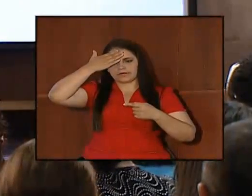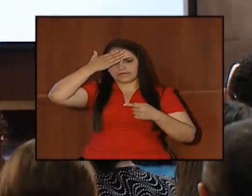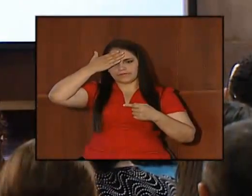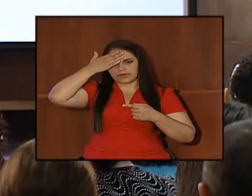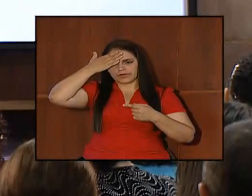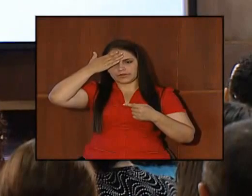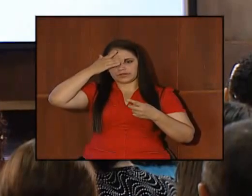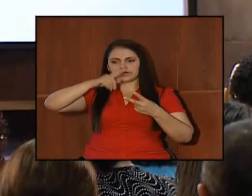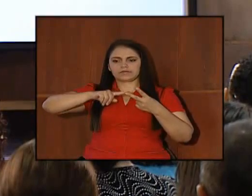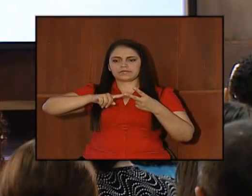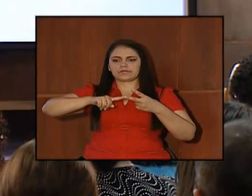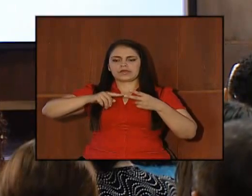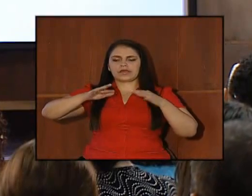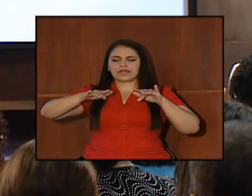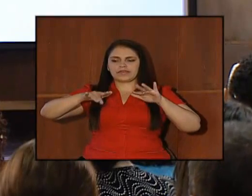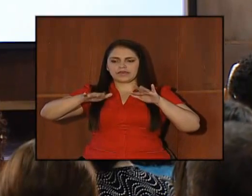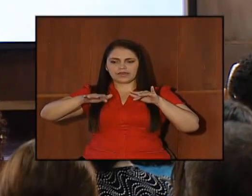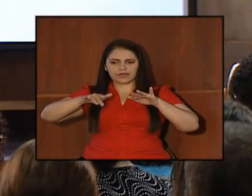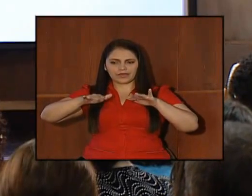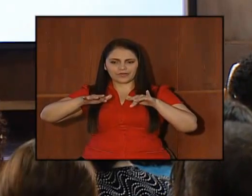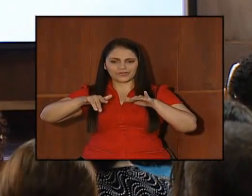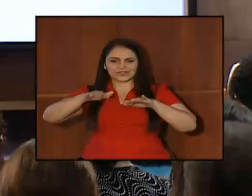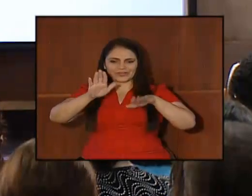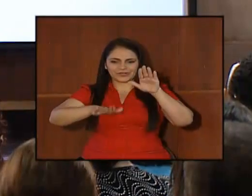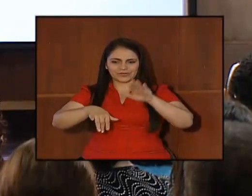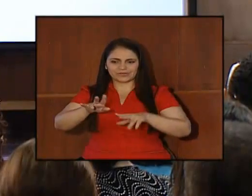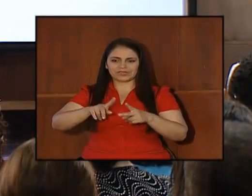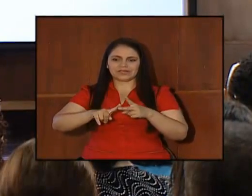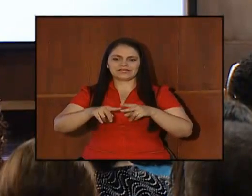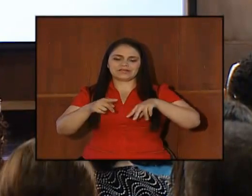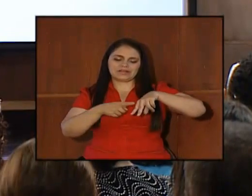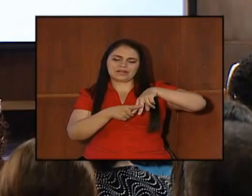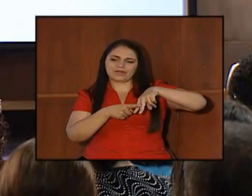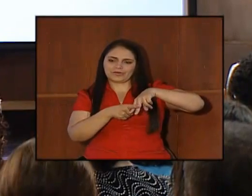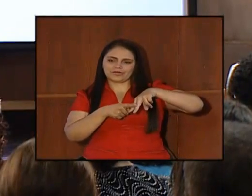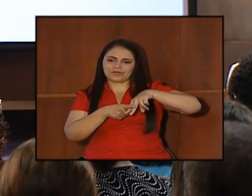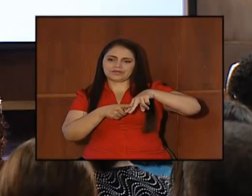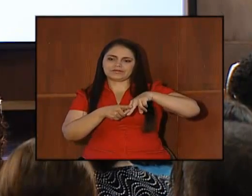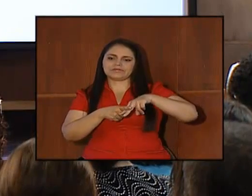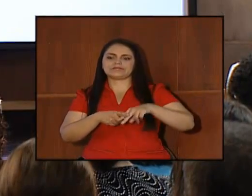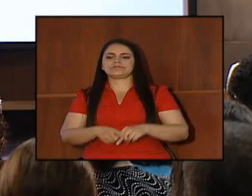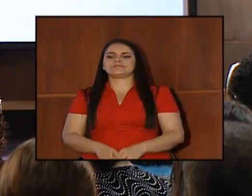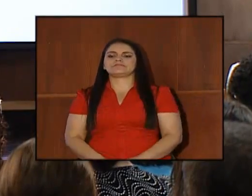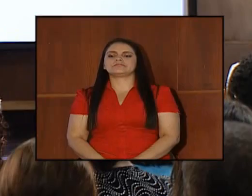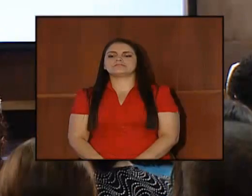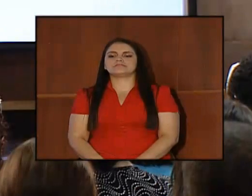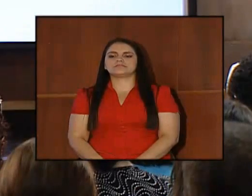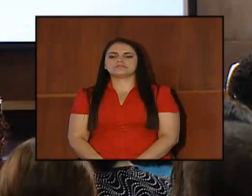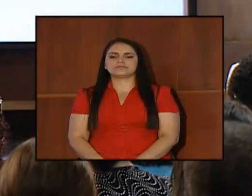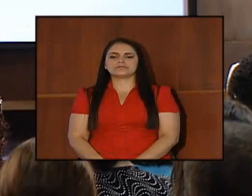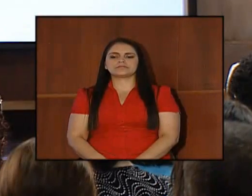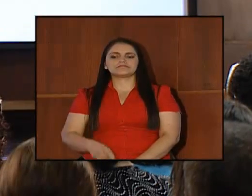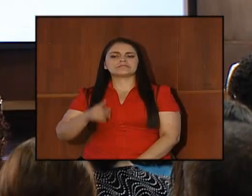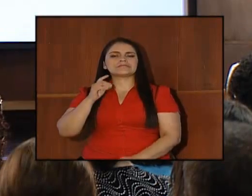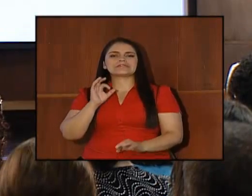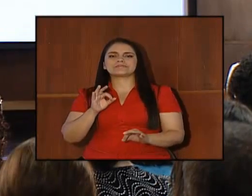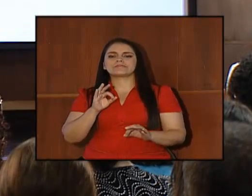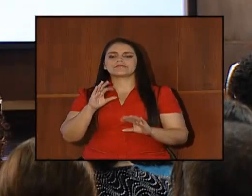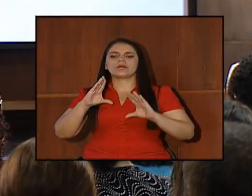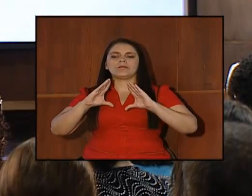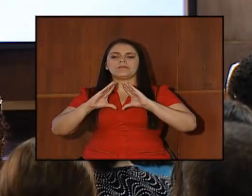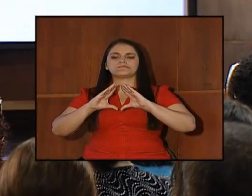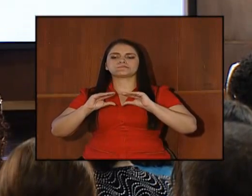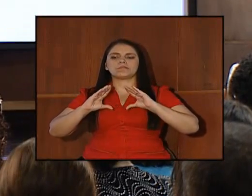son los dedos y las rodillas. Entonces, si el paciente está así acostadito, pues tenemos que poner una almohada